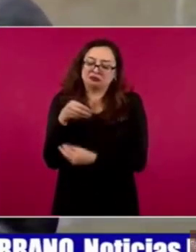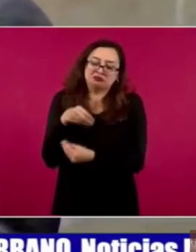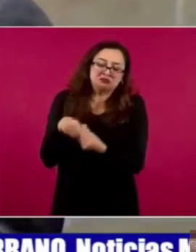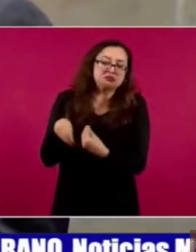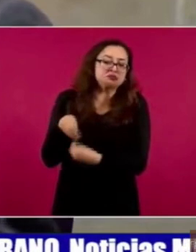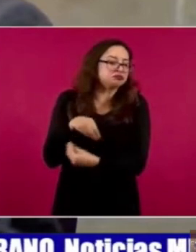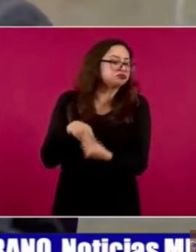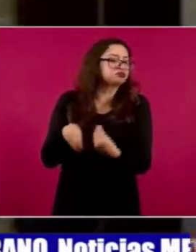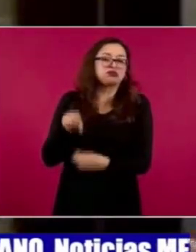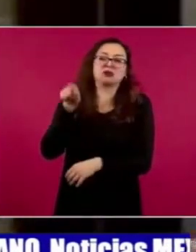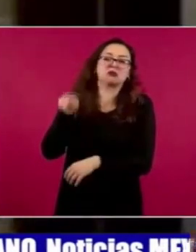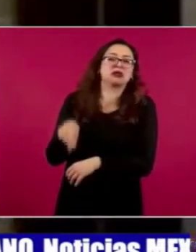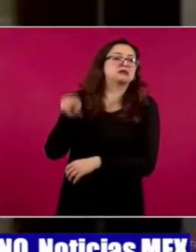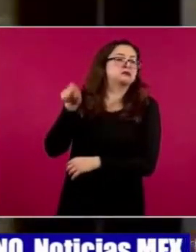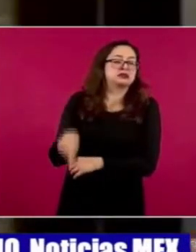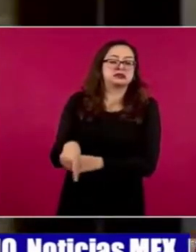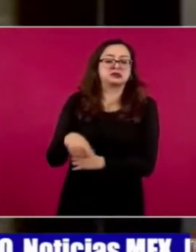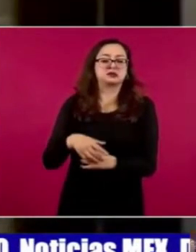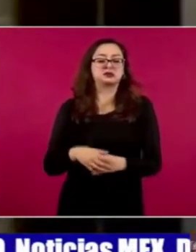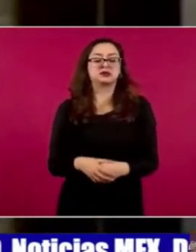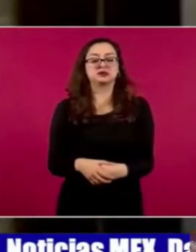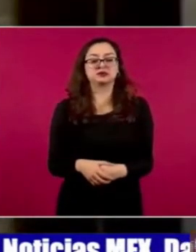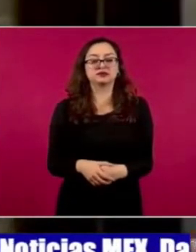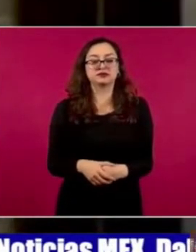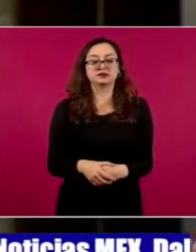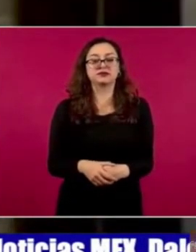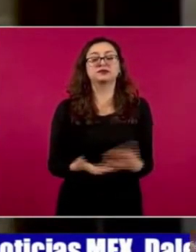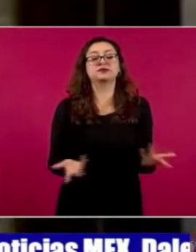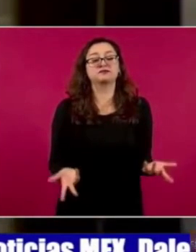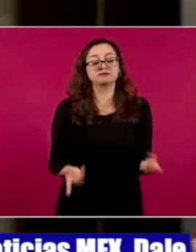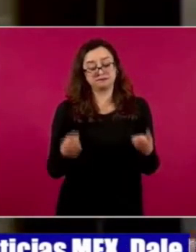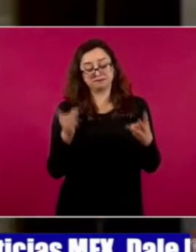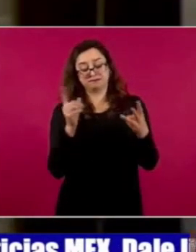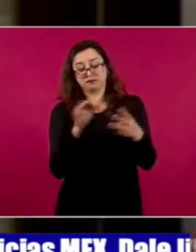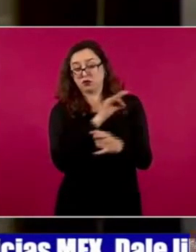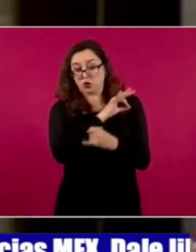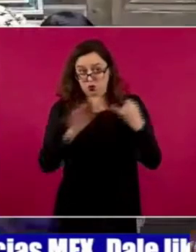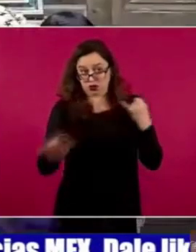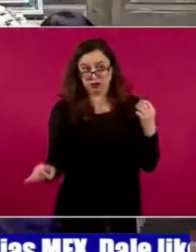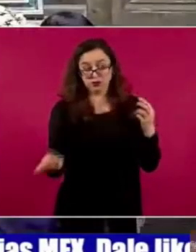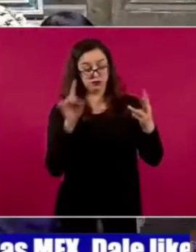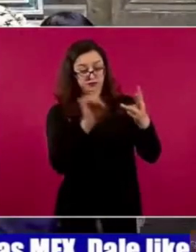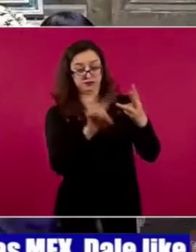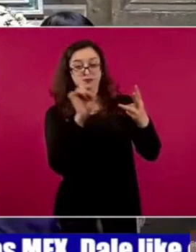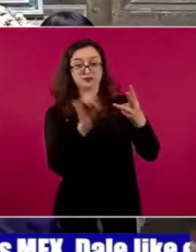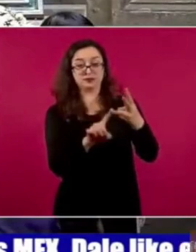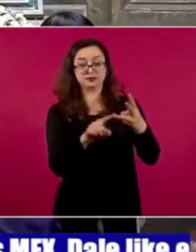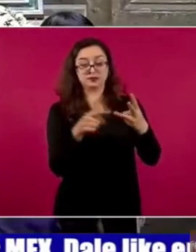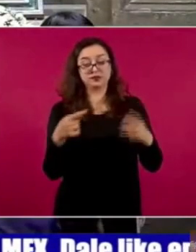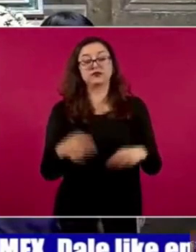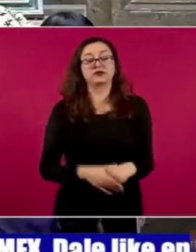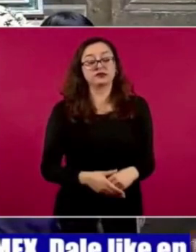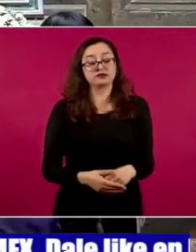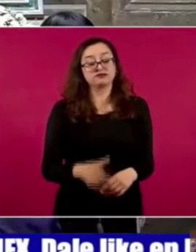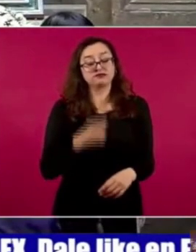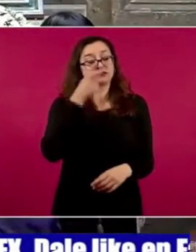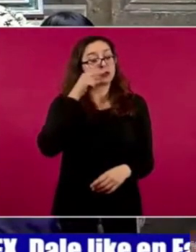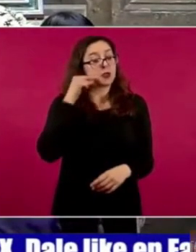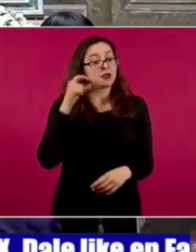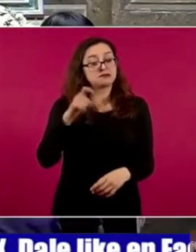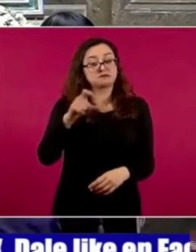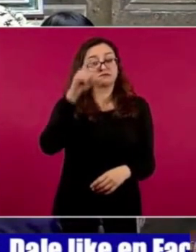Por último, lo que más admiro de Ricardo Flores Magón es la firmeza de